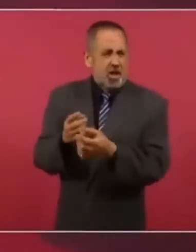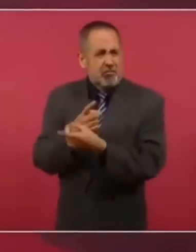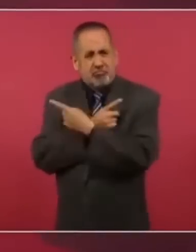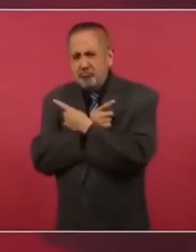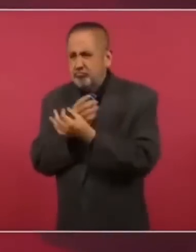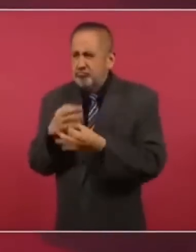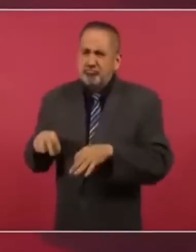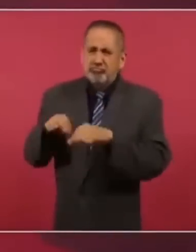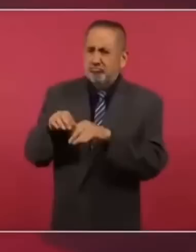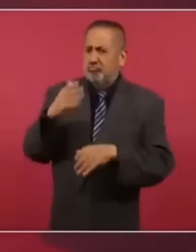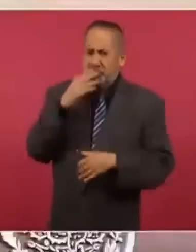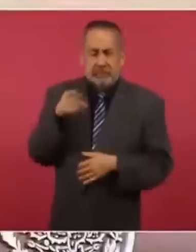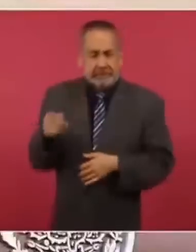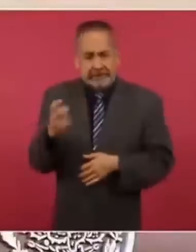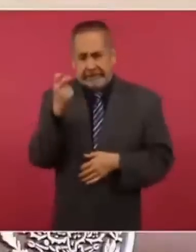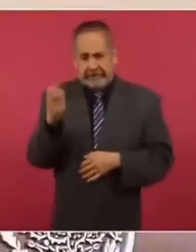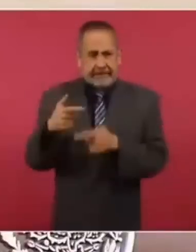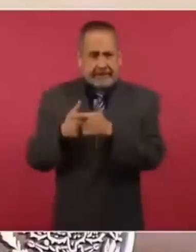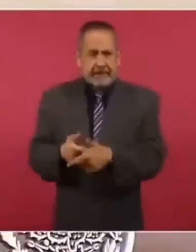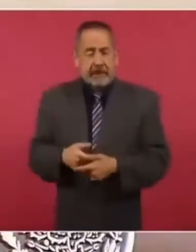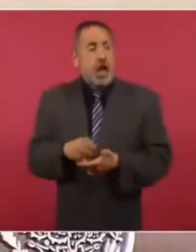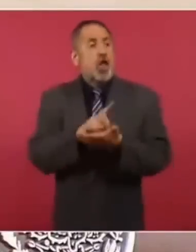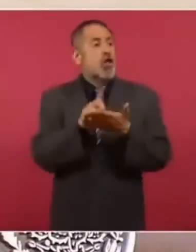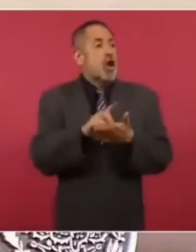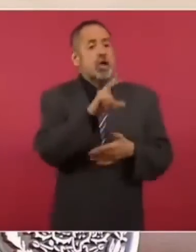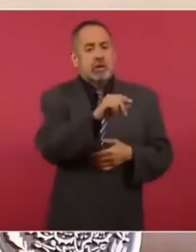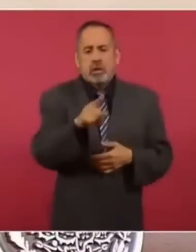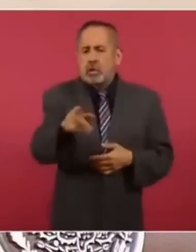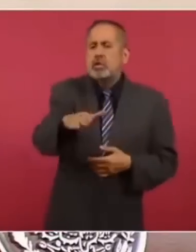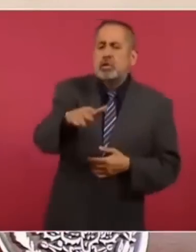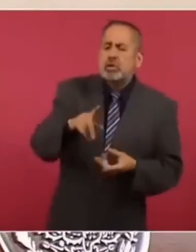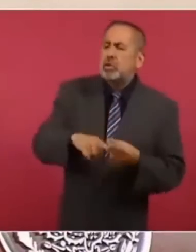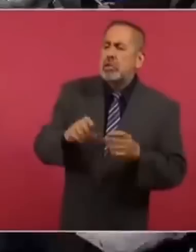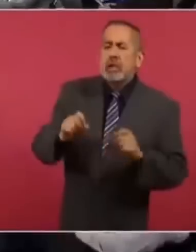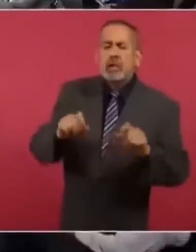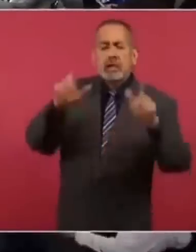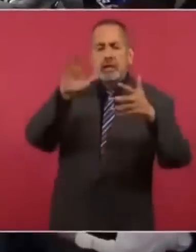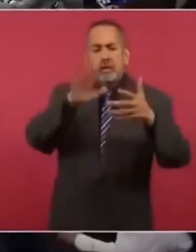así y no a las drogas. No está mi